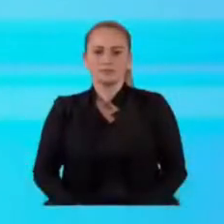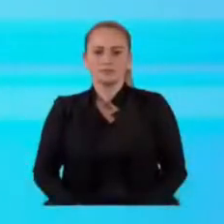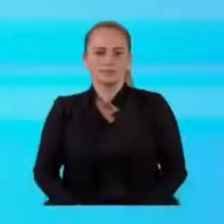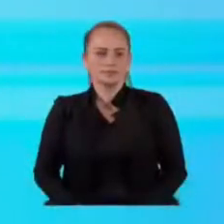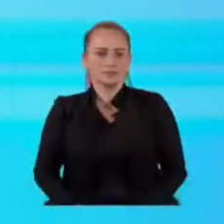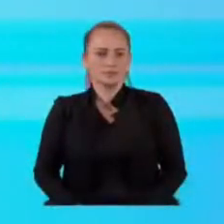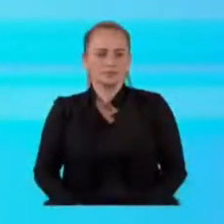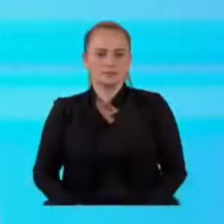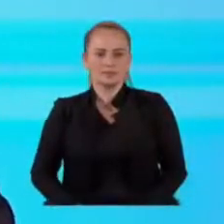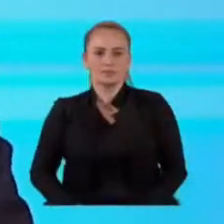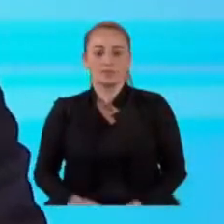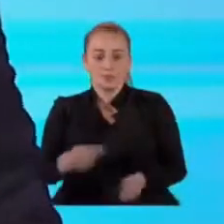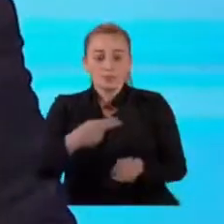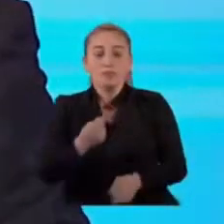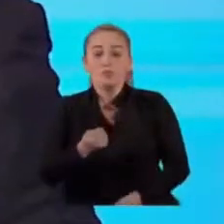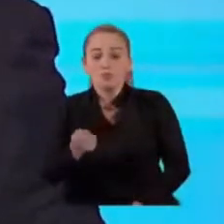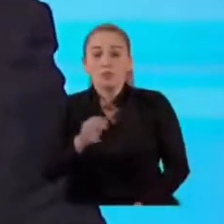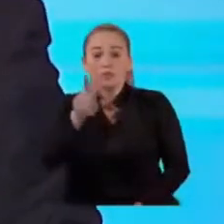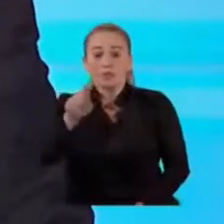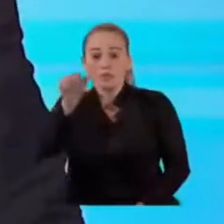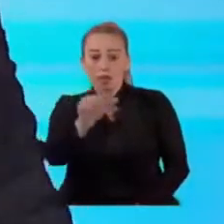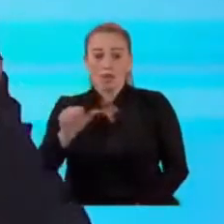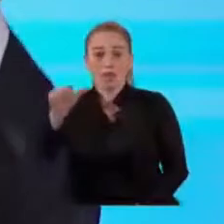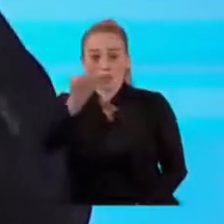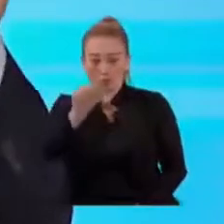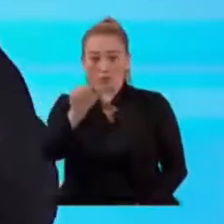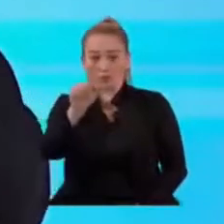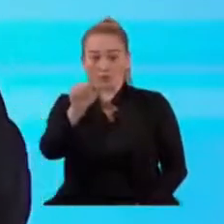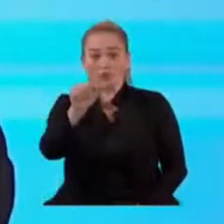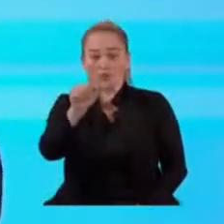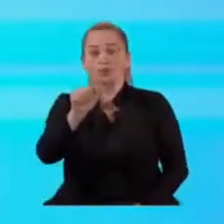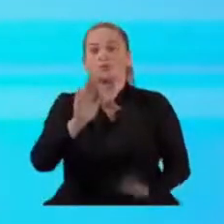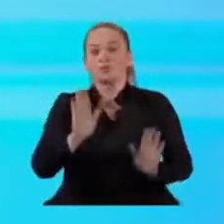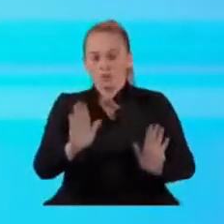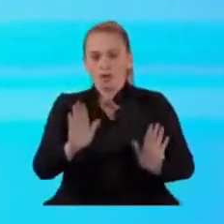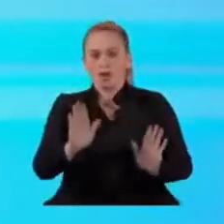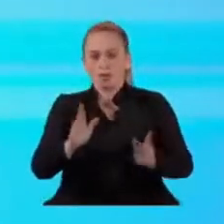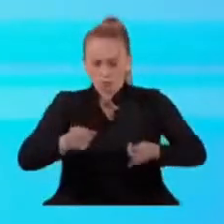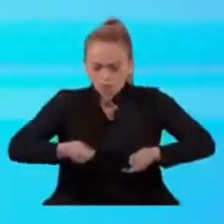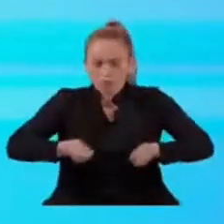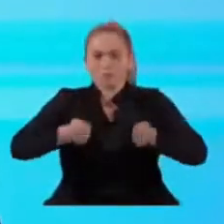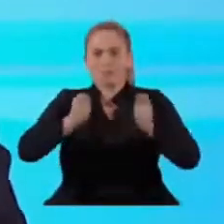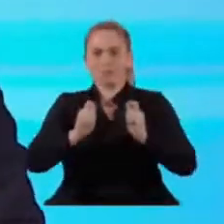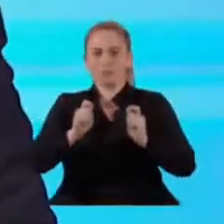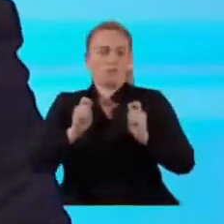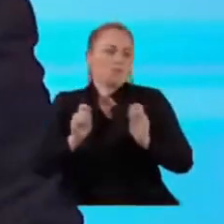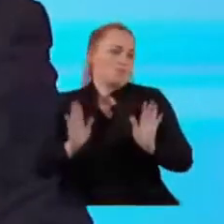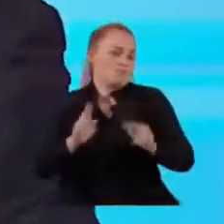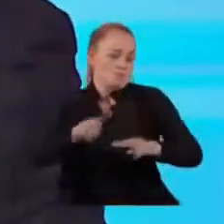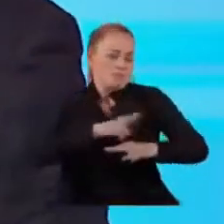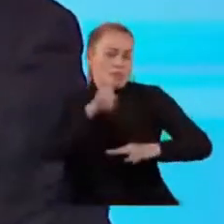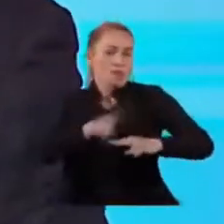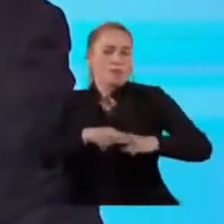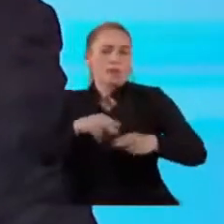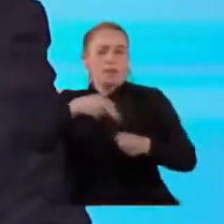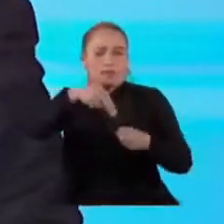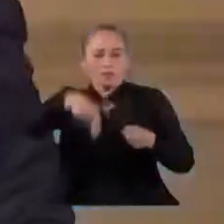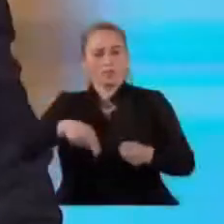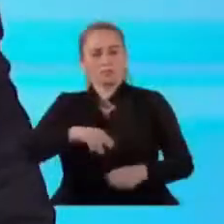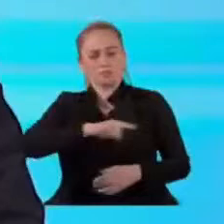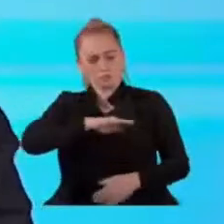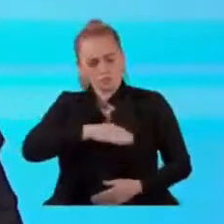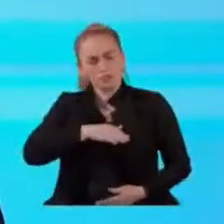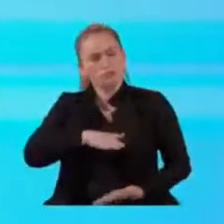Y el próximo 7 de agosto, cuando recupere mi condición de mero ciudadano, mi voz estará